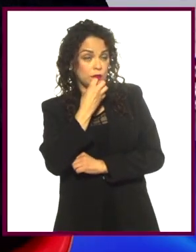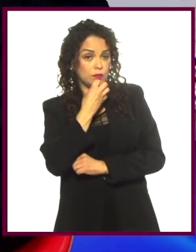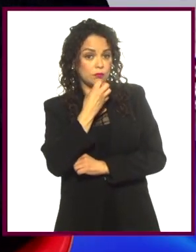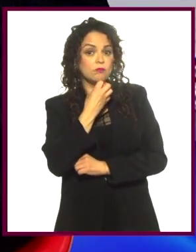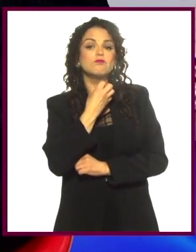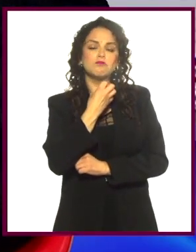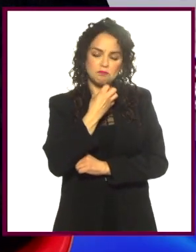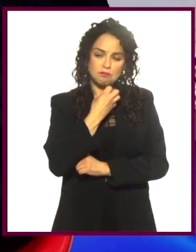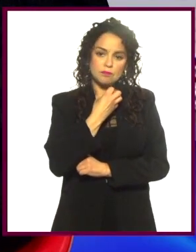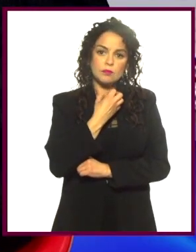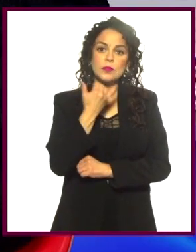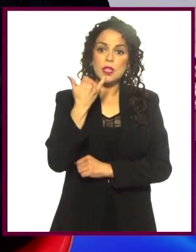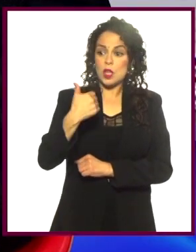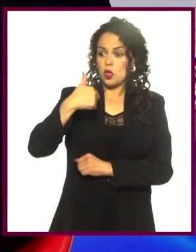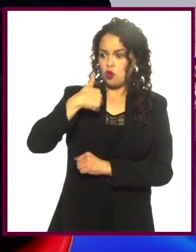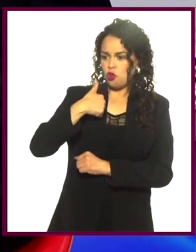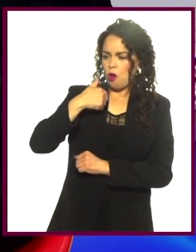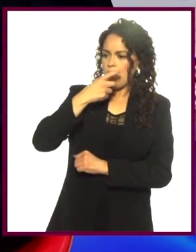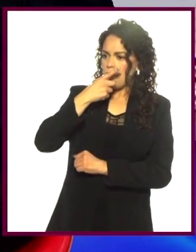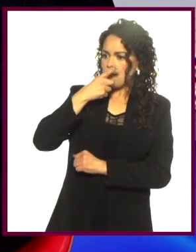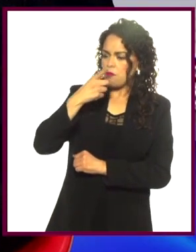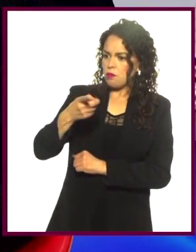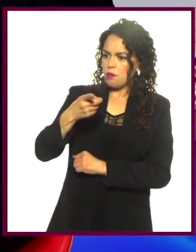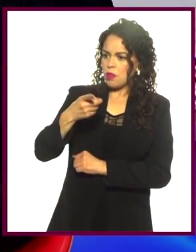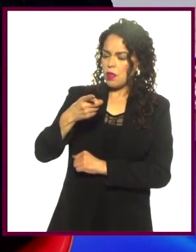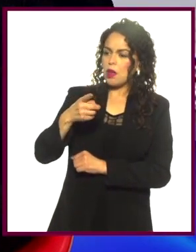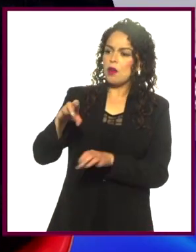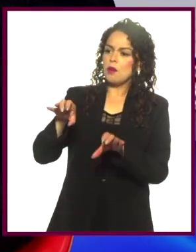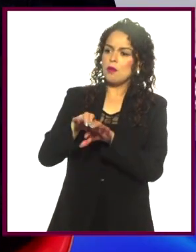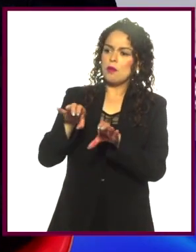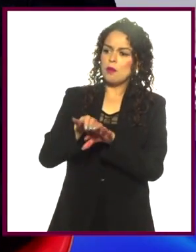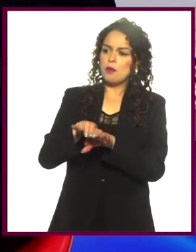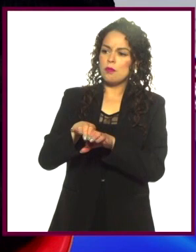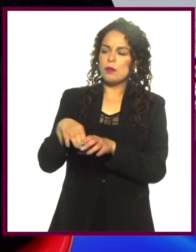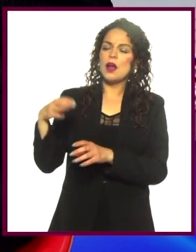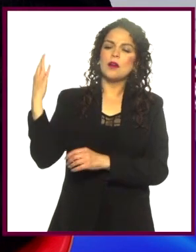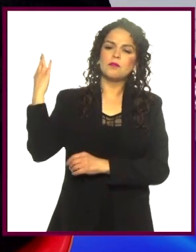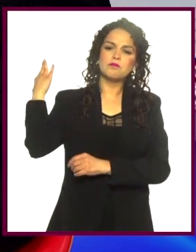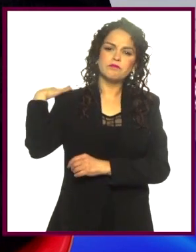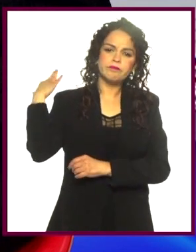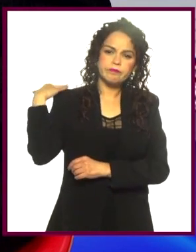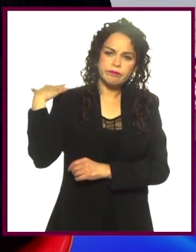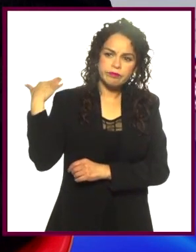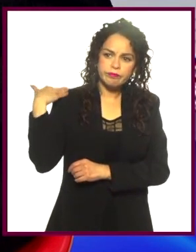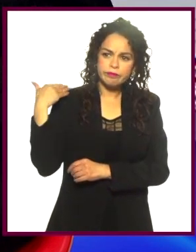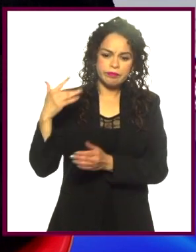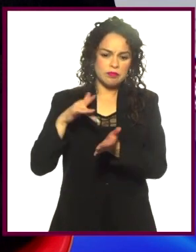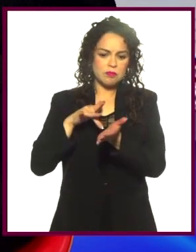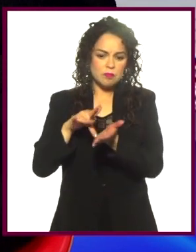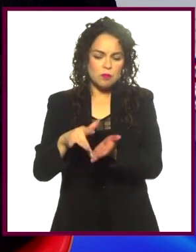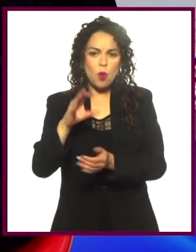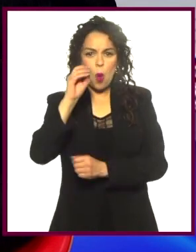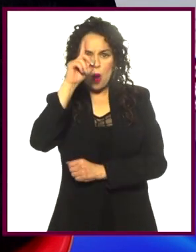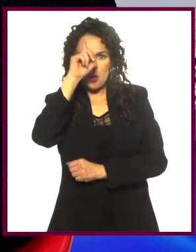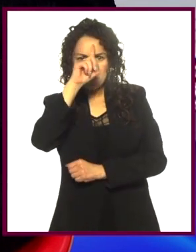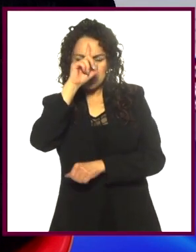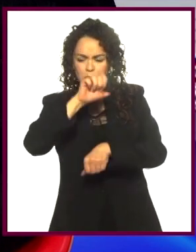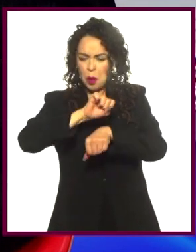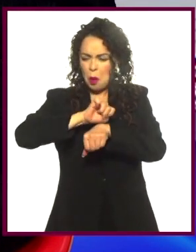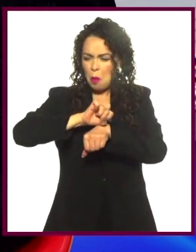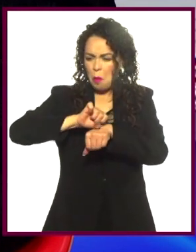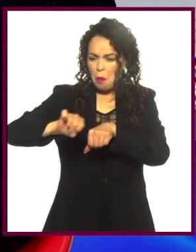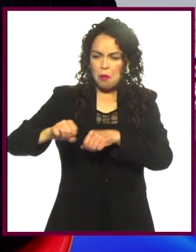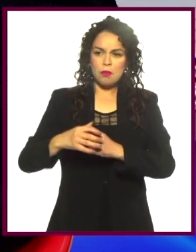"Ujú", y yo tal vez lo pueda confortar, darle una palma de la espalda o un consejo muy